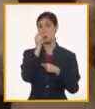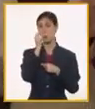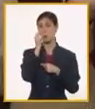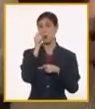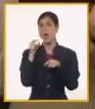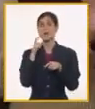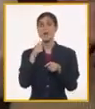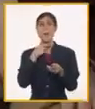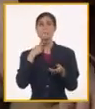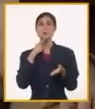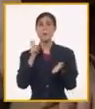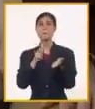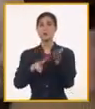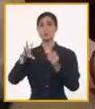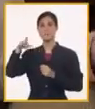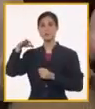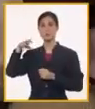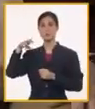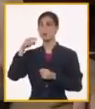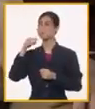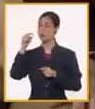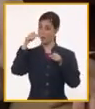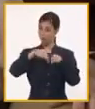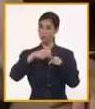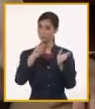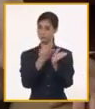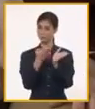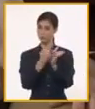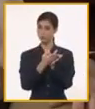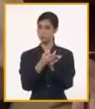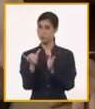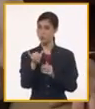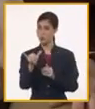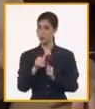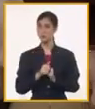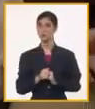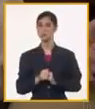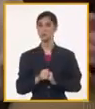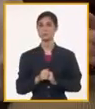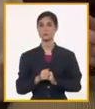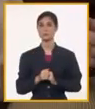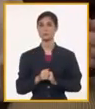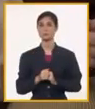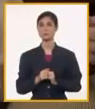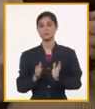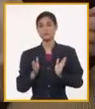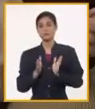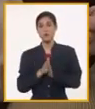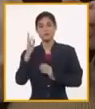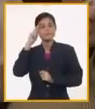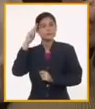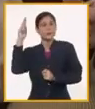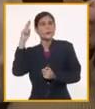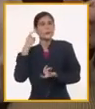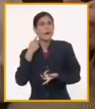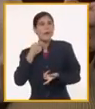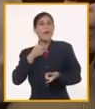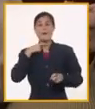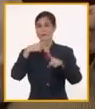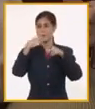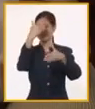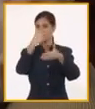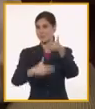Pinar del Río, pero bueno, estaba estudiando medicina aquí. Y yo me acuerdo que teníamos examen de